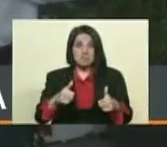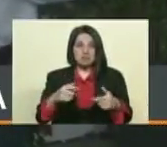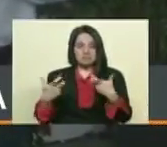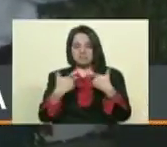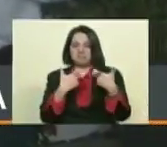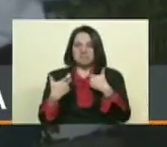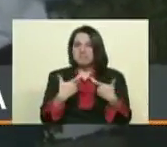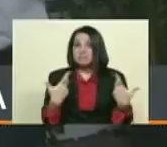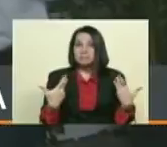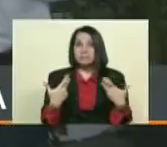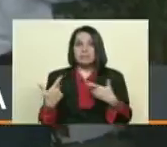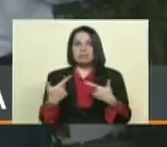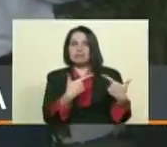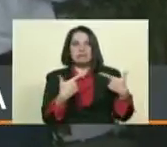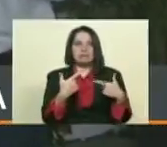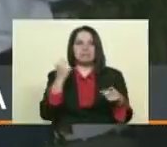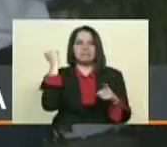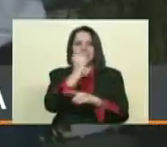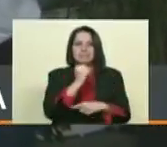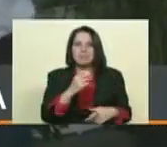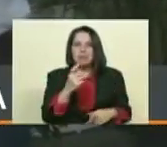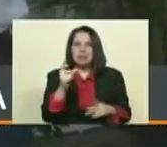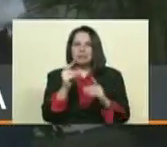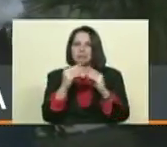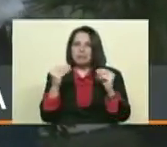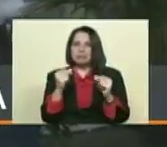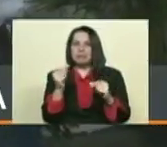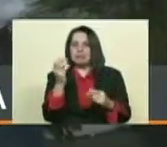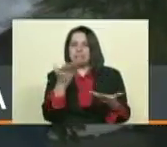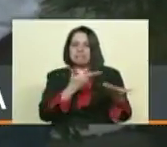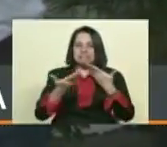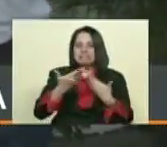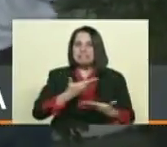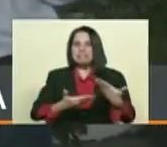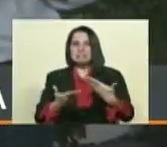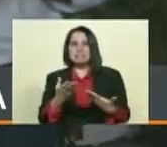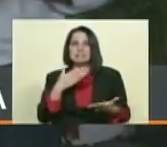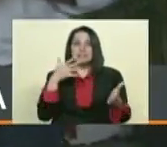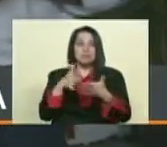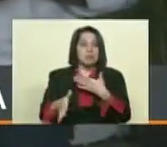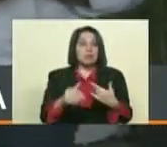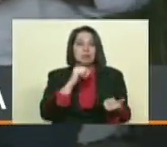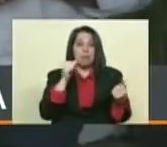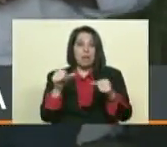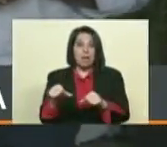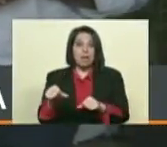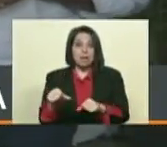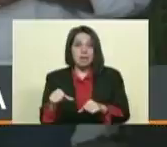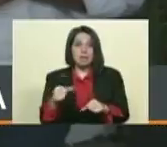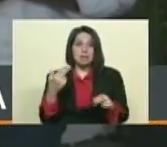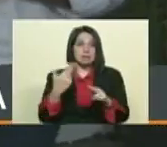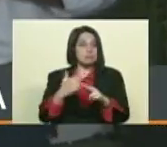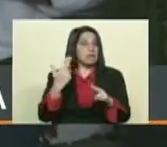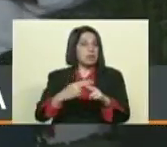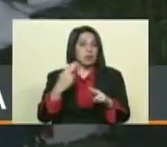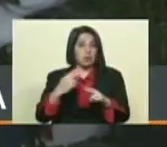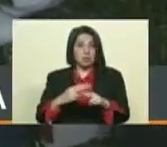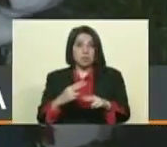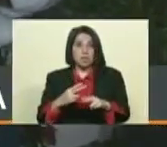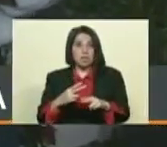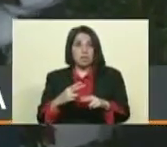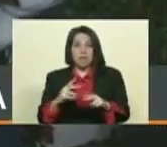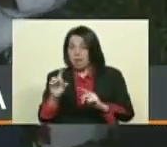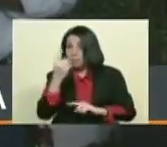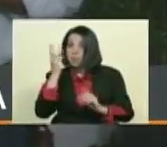riña, con una lesión leve, con una inconvivencia, con alguna situación que se pueda atajar desde un principio? Bueno,